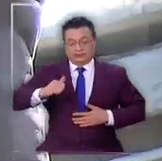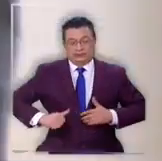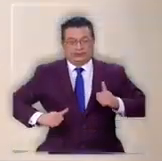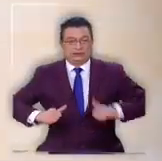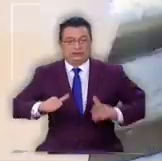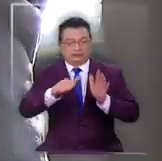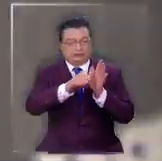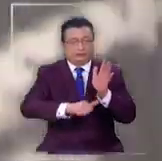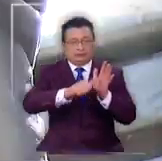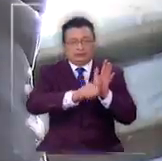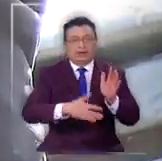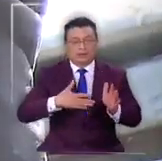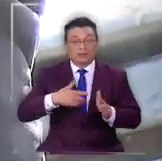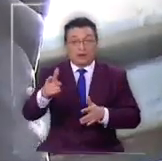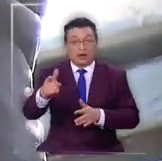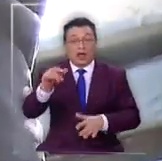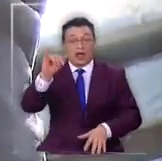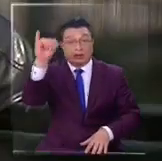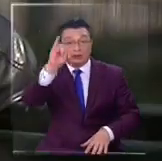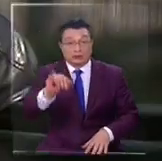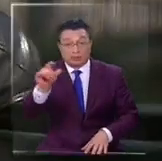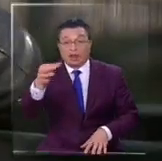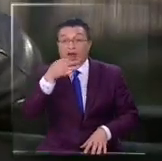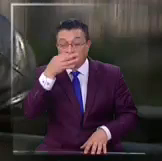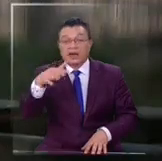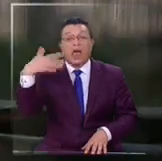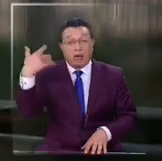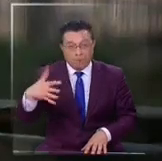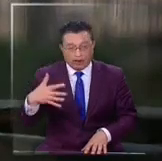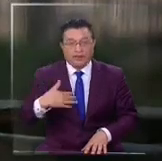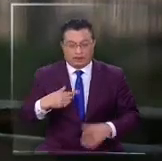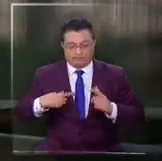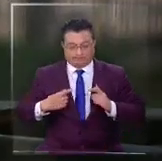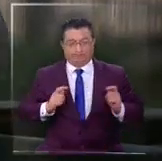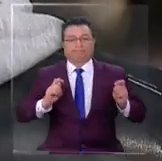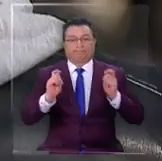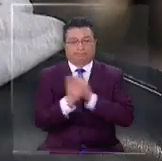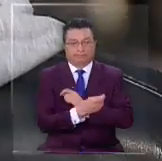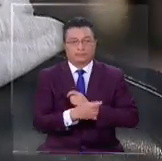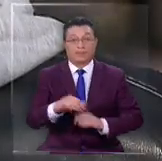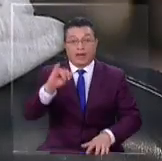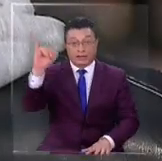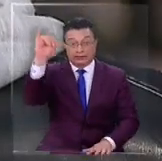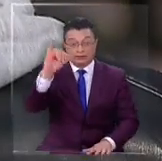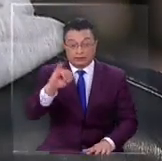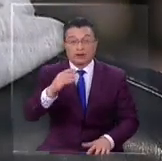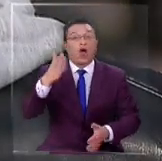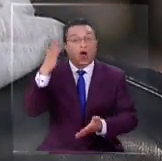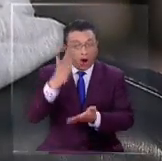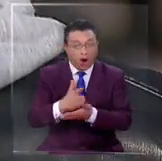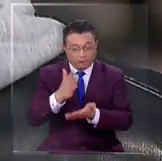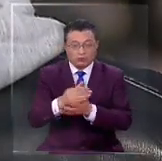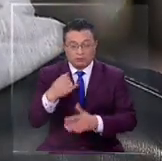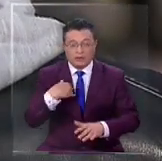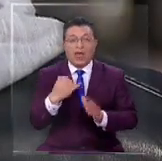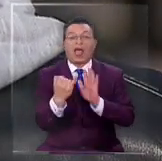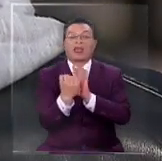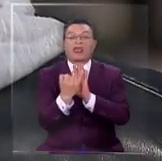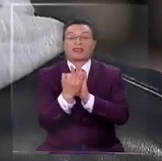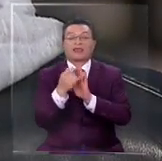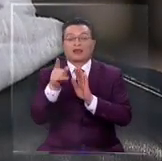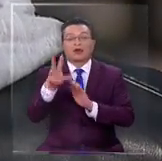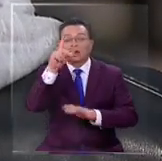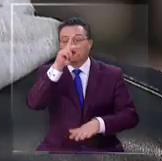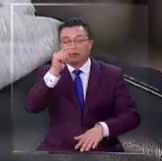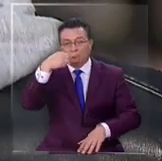cirugía. Y por eso el plan de salud deseado es fundamental para concretar su transformación. La ISAPRE me obligó a poner mi identidad como una